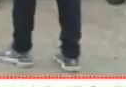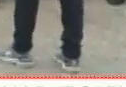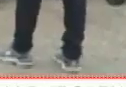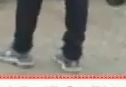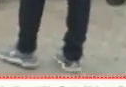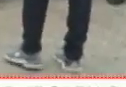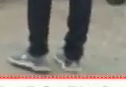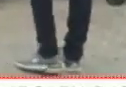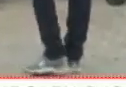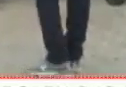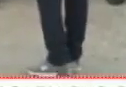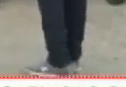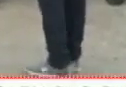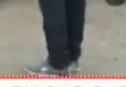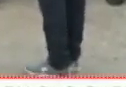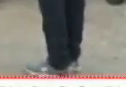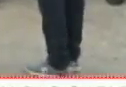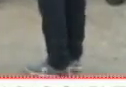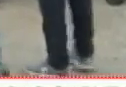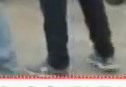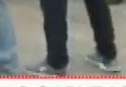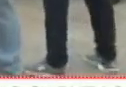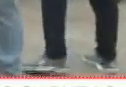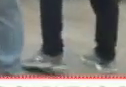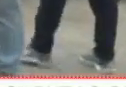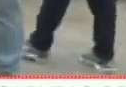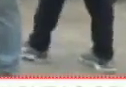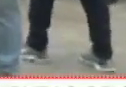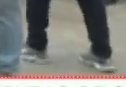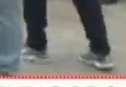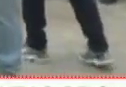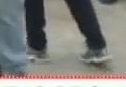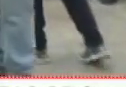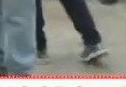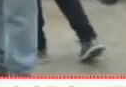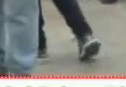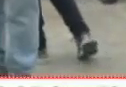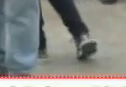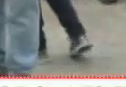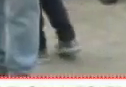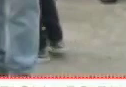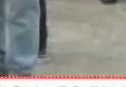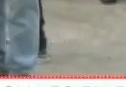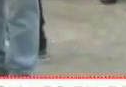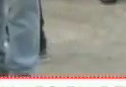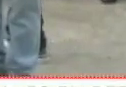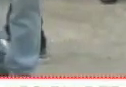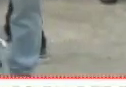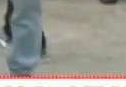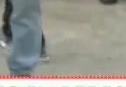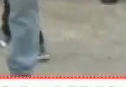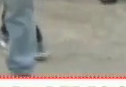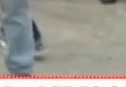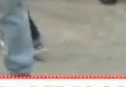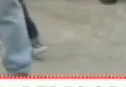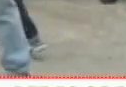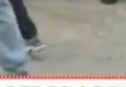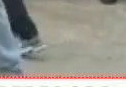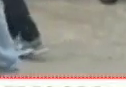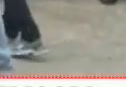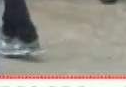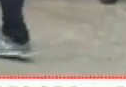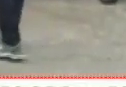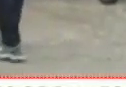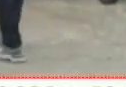esta belleza el núcleo de orquesta los niños y niñas de la patria con nuestra bella canción venezuela